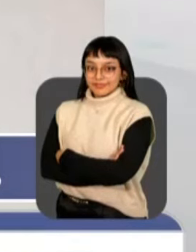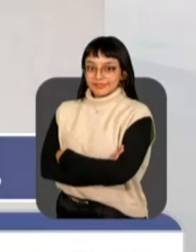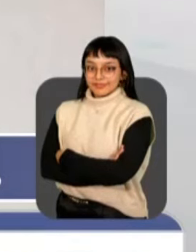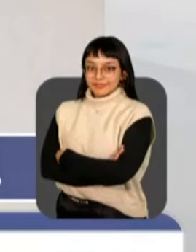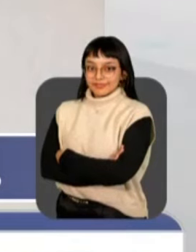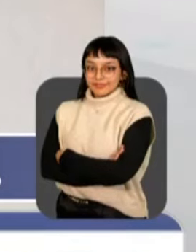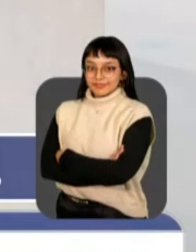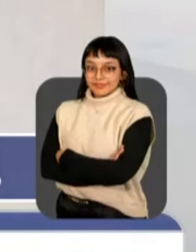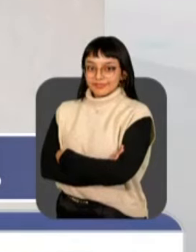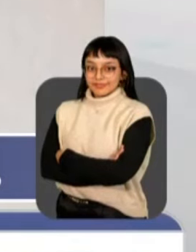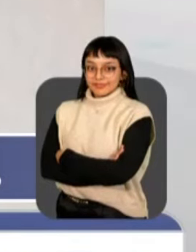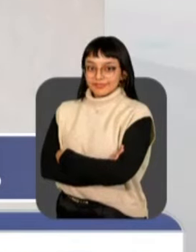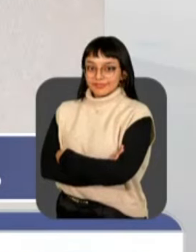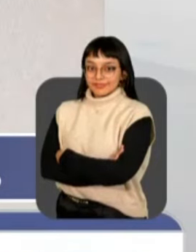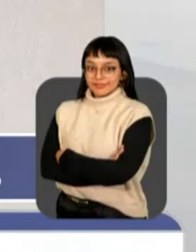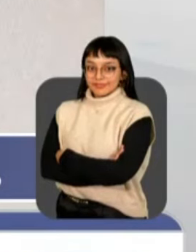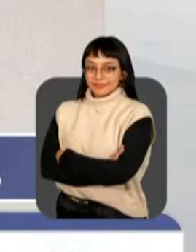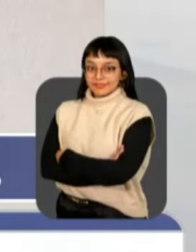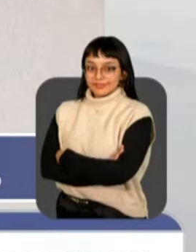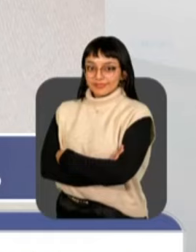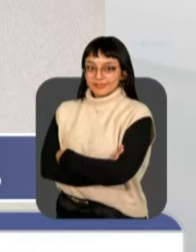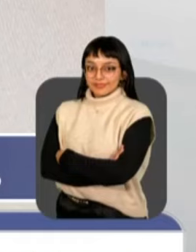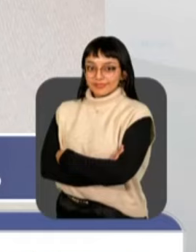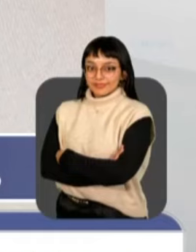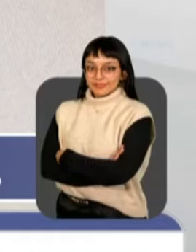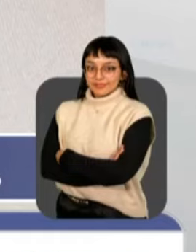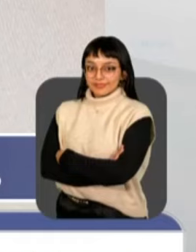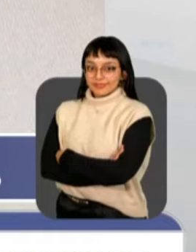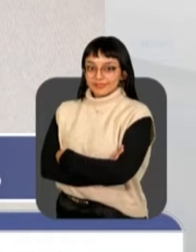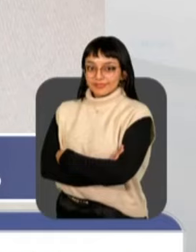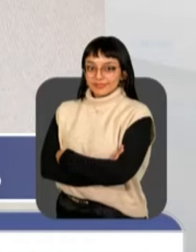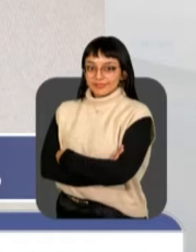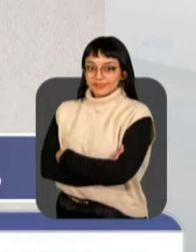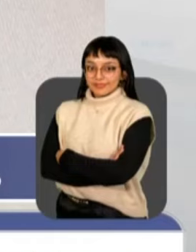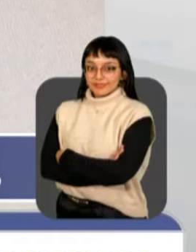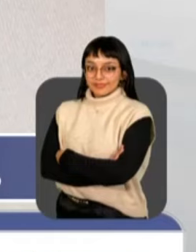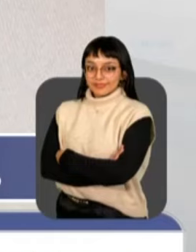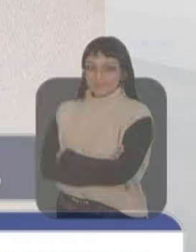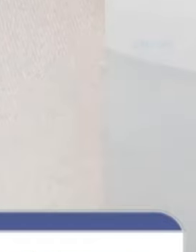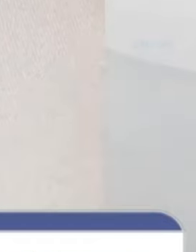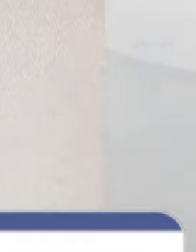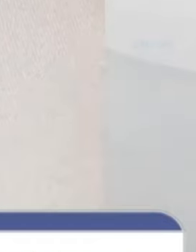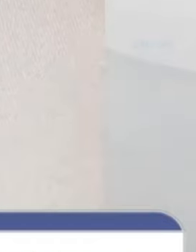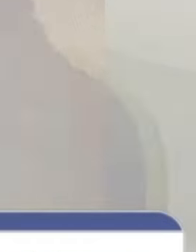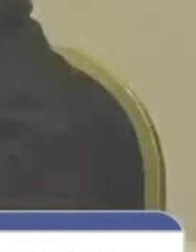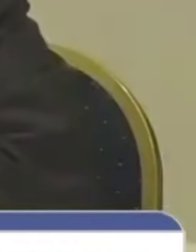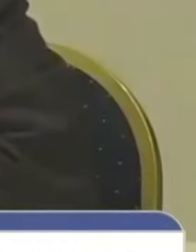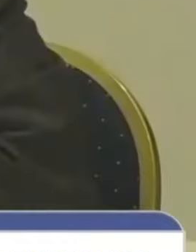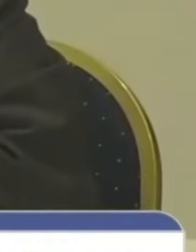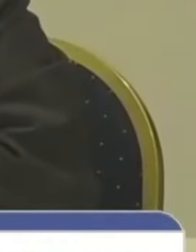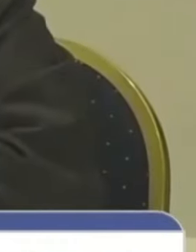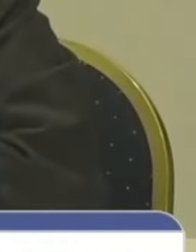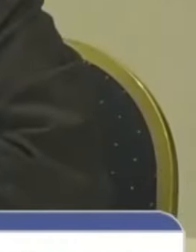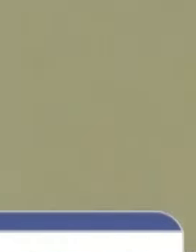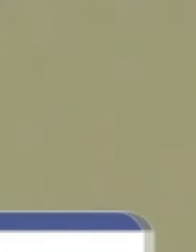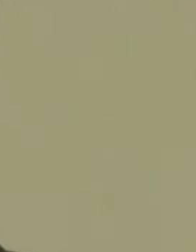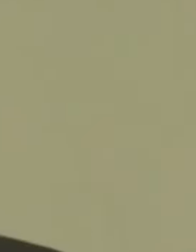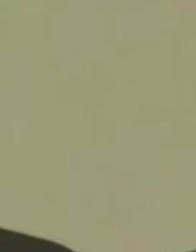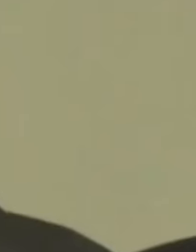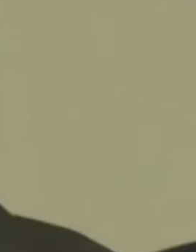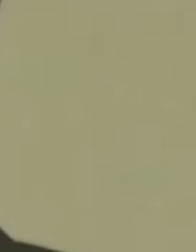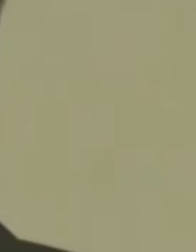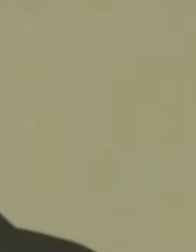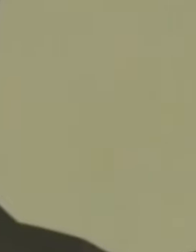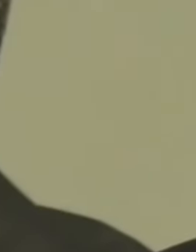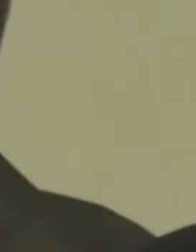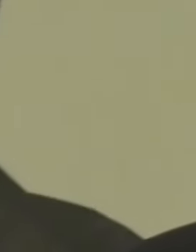de Gendarmería sea una institución de educación superior. Escuchemos parte de sus declaraciones. En los periodos de formación de